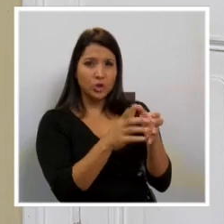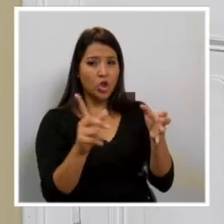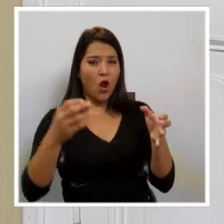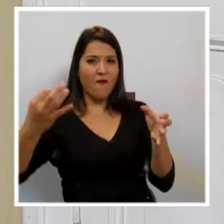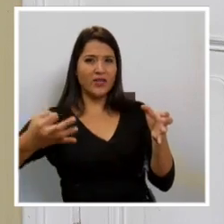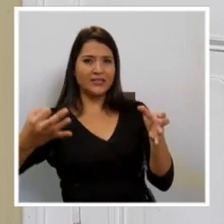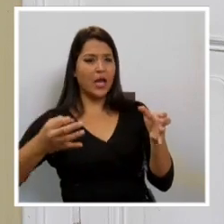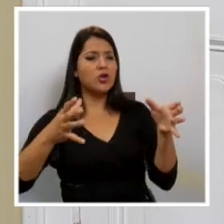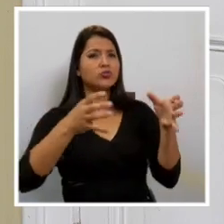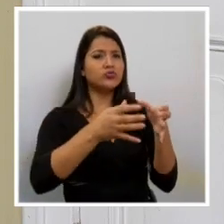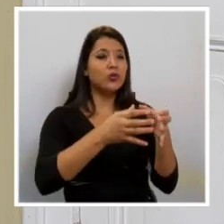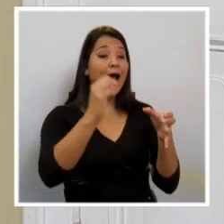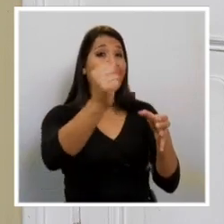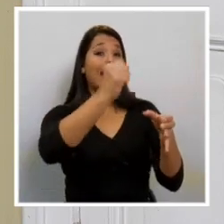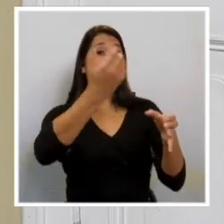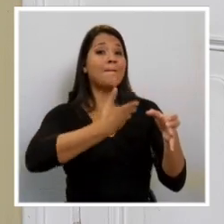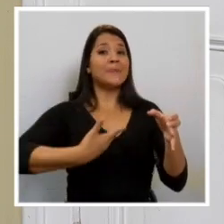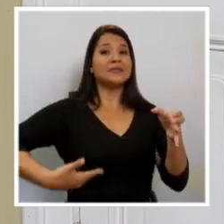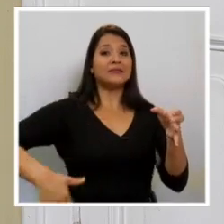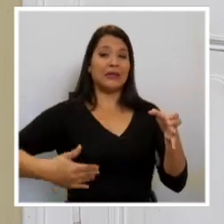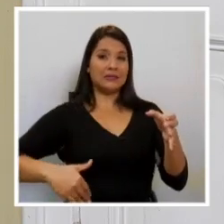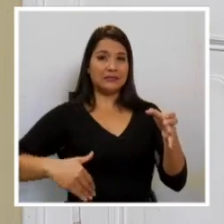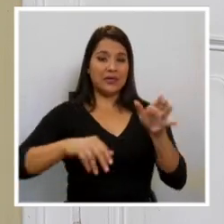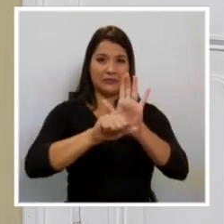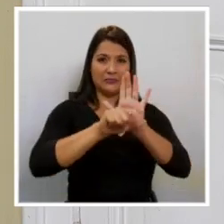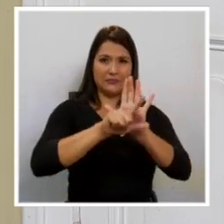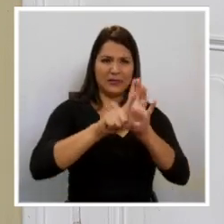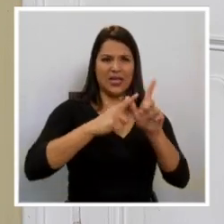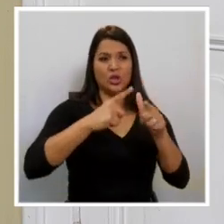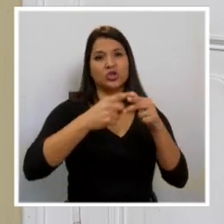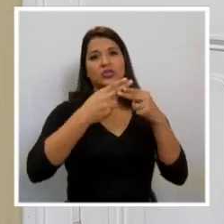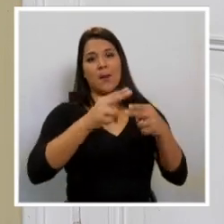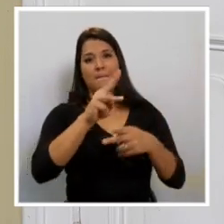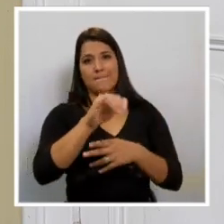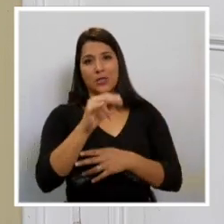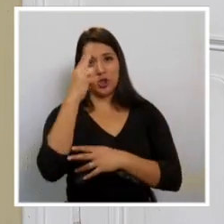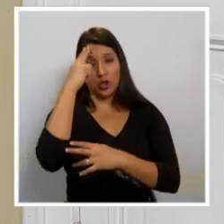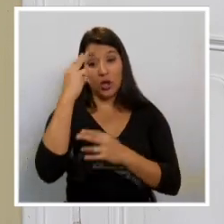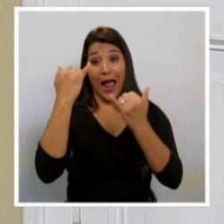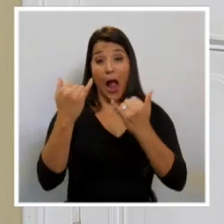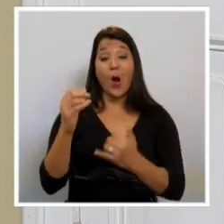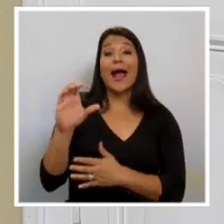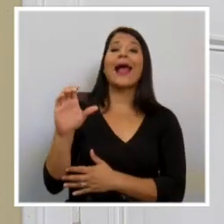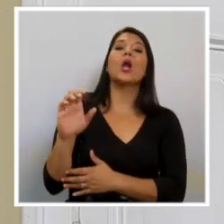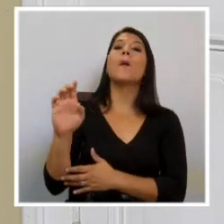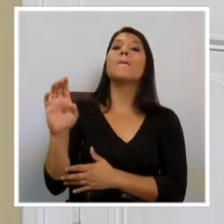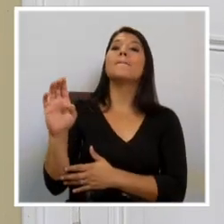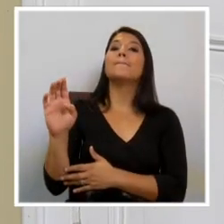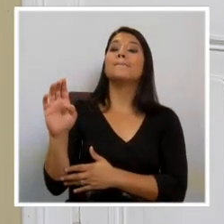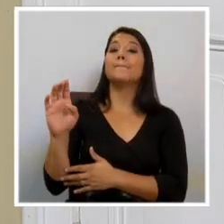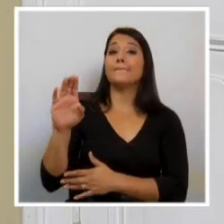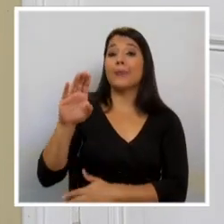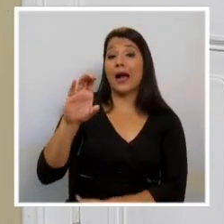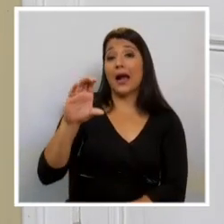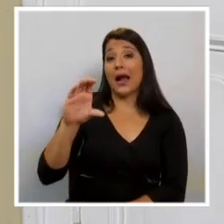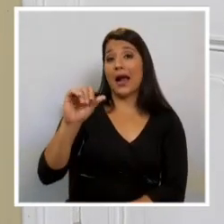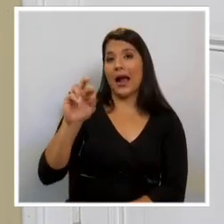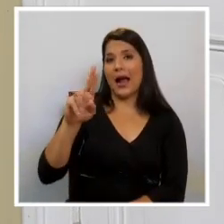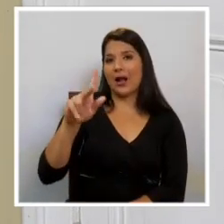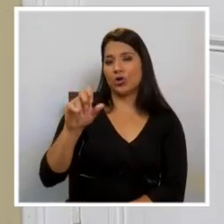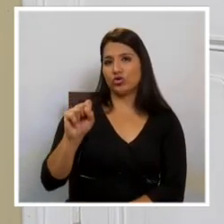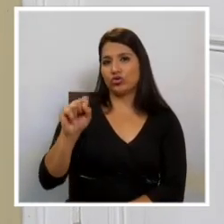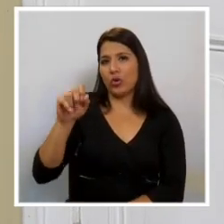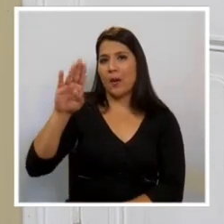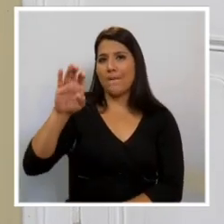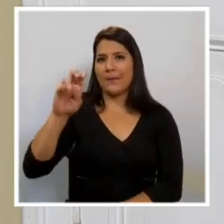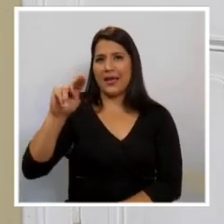a hoy ha cambiado. Tanto así que el mismo Carlos Ricardo Benavides hoy es presidente del directorio en un gobierno del PAC. O